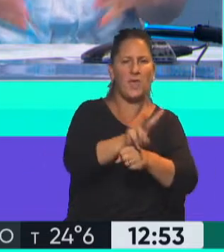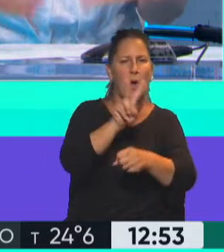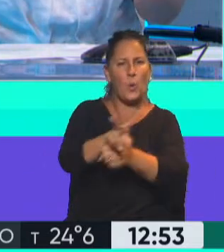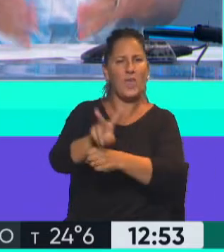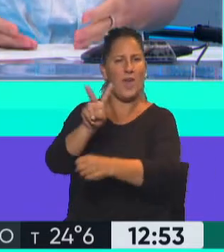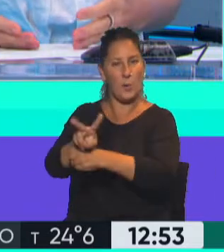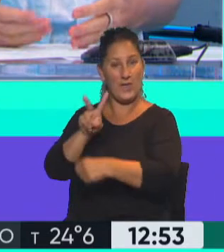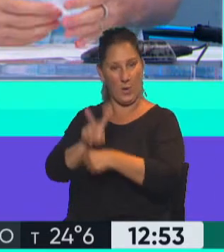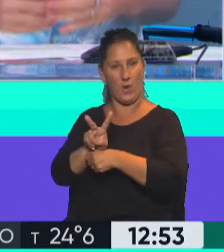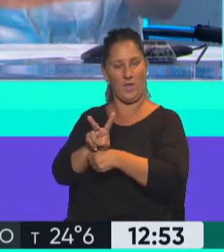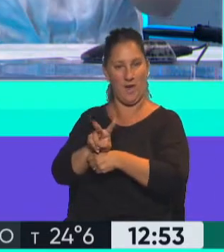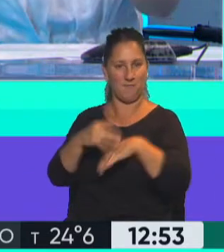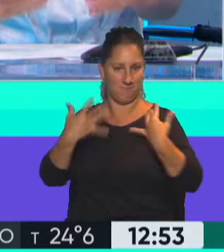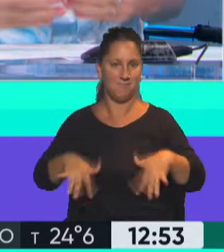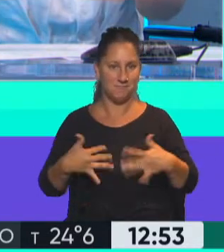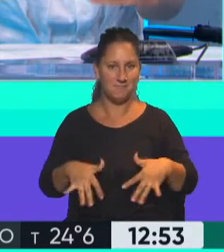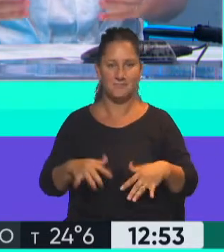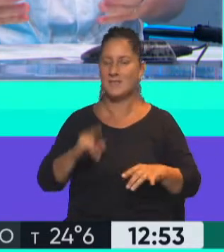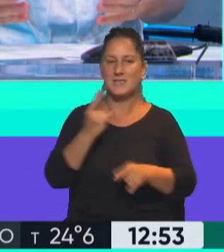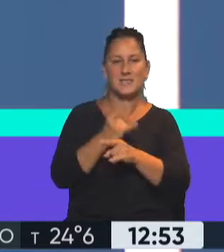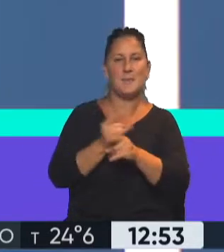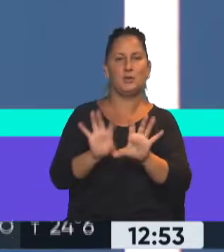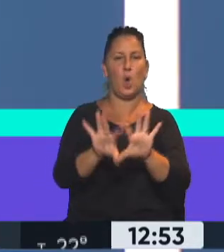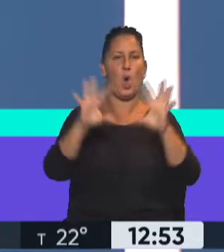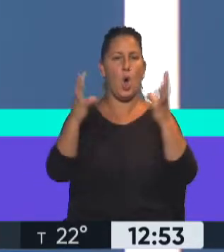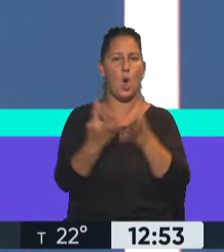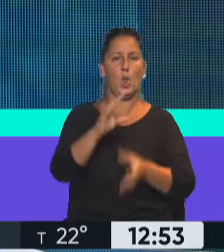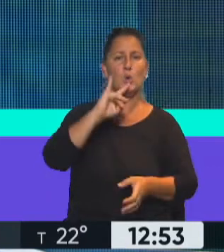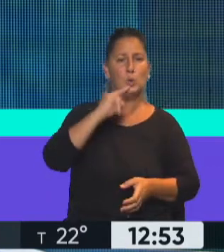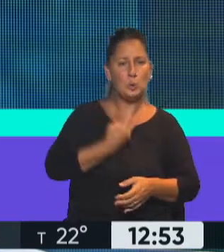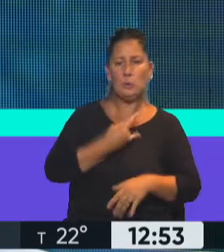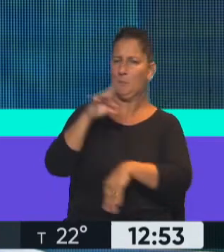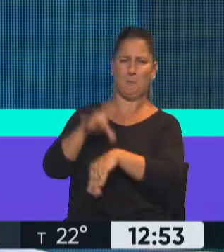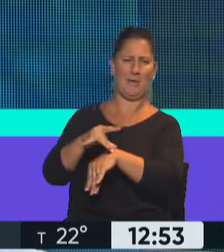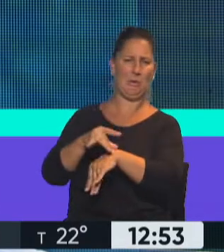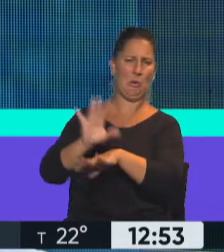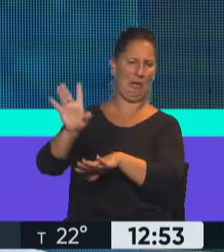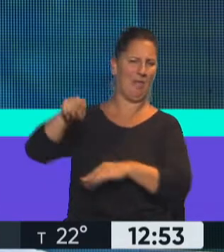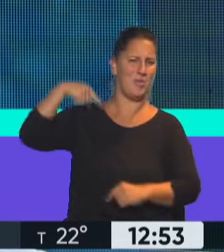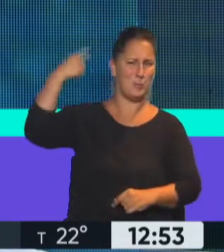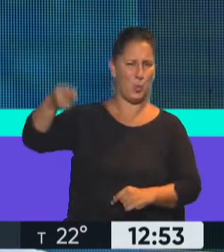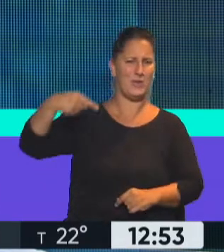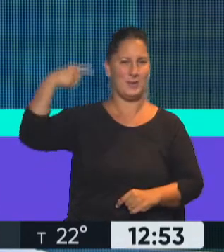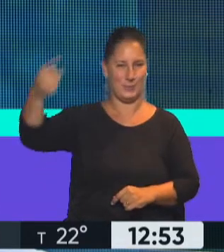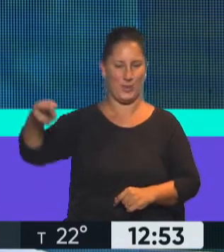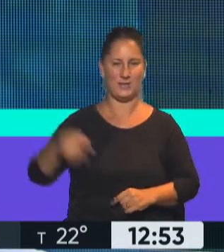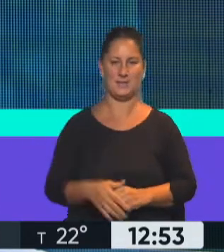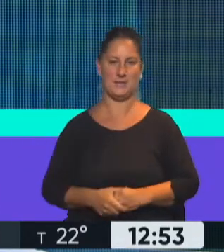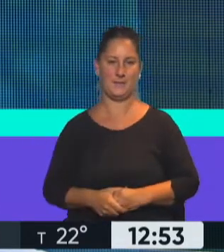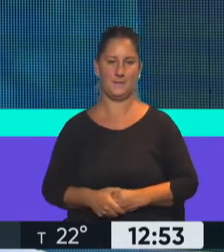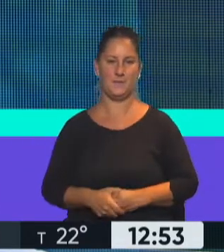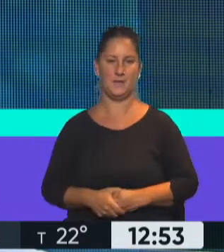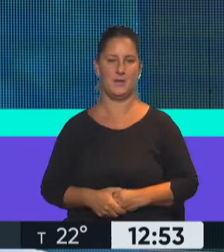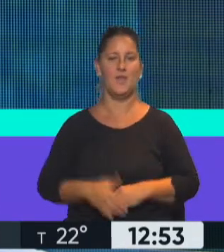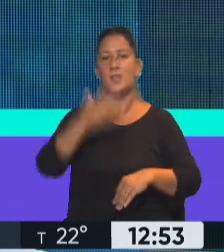tareas de cuidado que recabe cargan todo lo demás postergan todo lo demás porque a veces ni siquiera más allá de que lo quieran